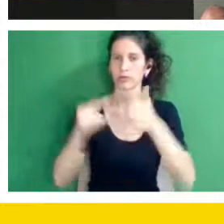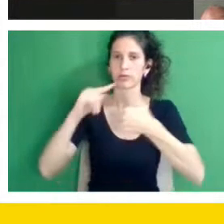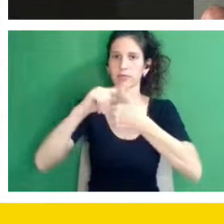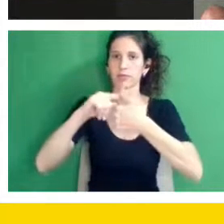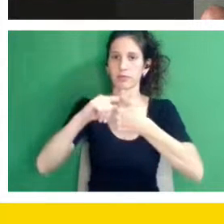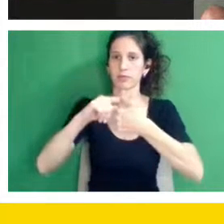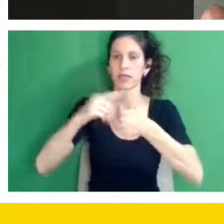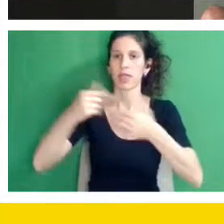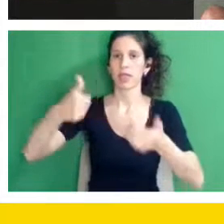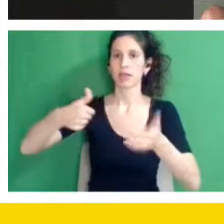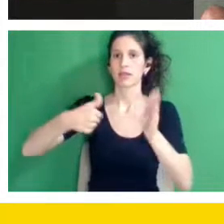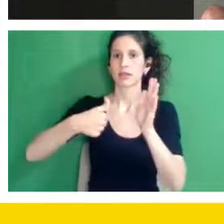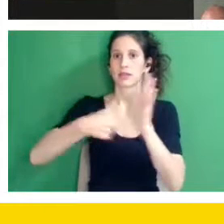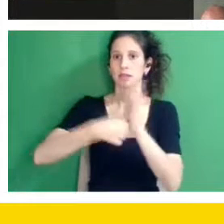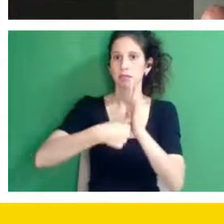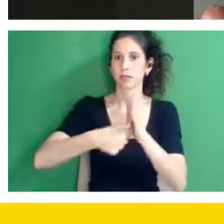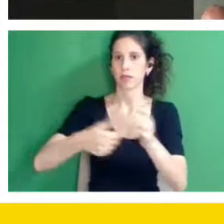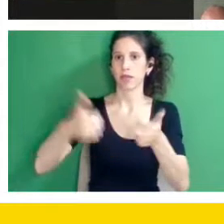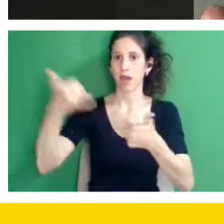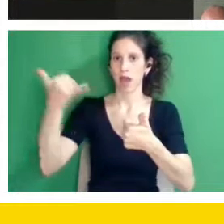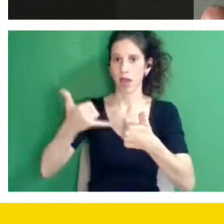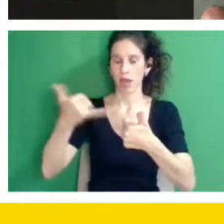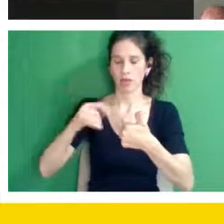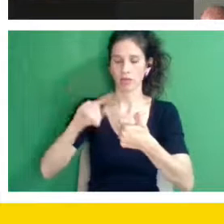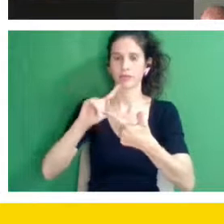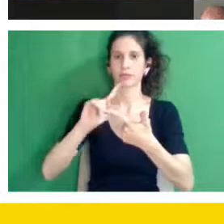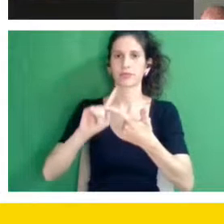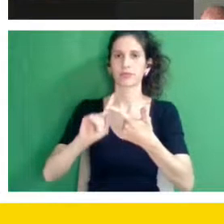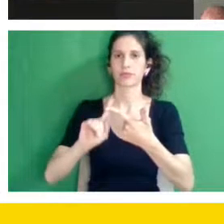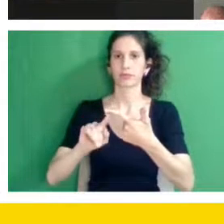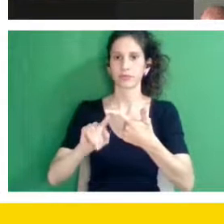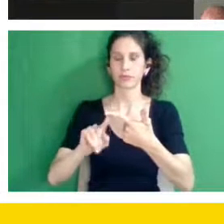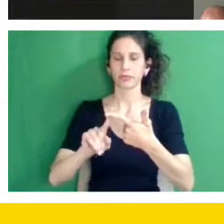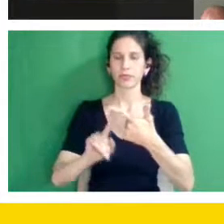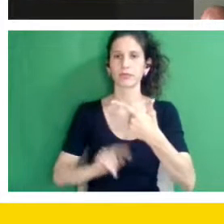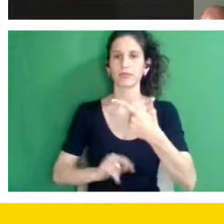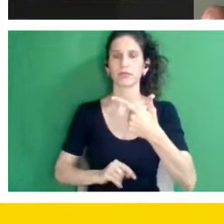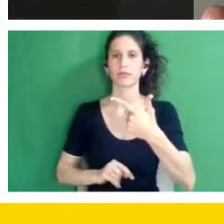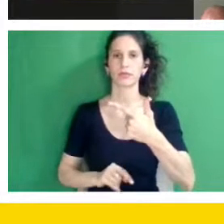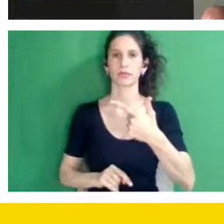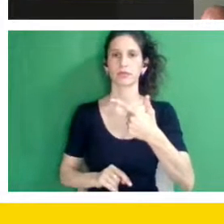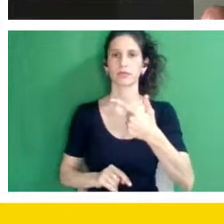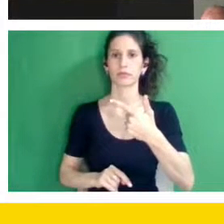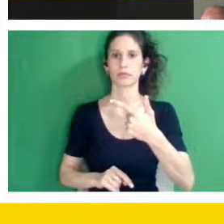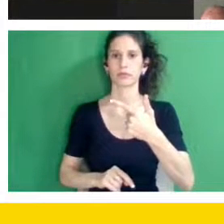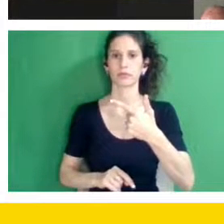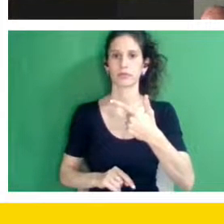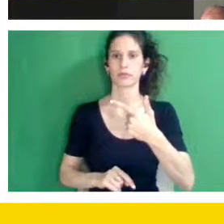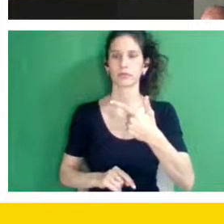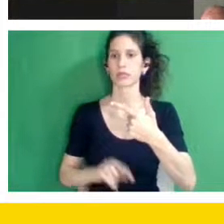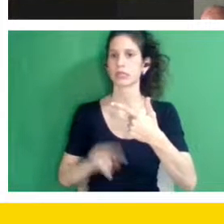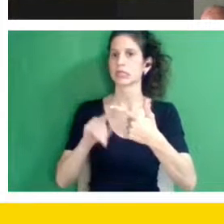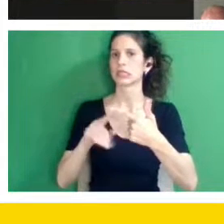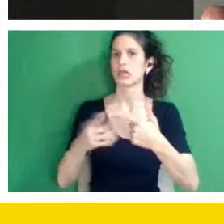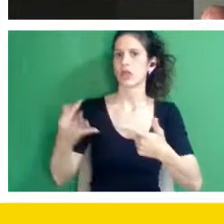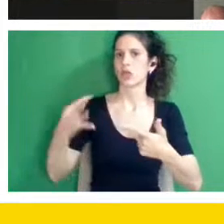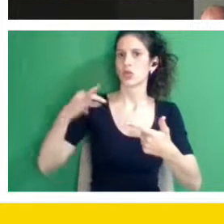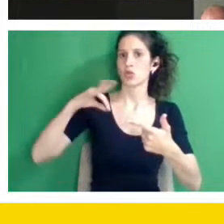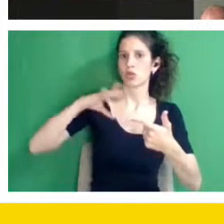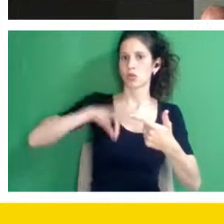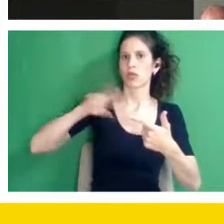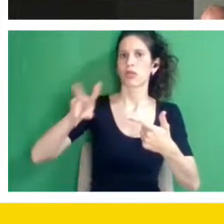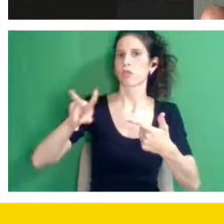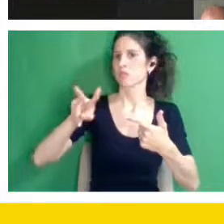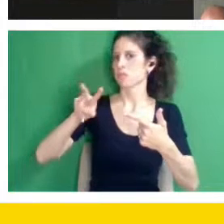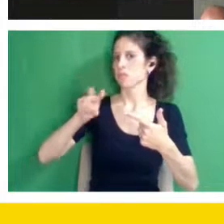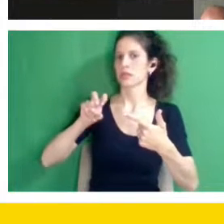emitido por los hospitales o institutos especializados del Ministerio de Salud, no percibir un ingreso o pensión que provenga del